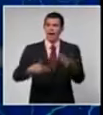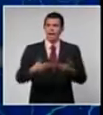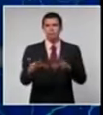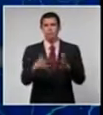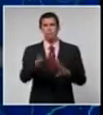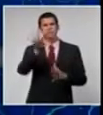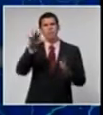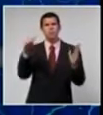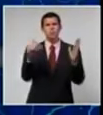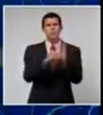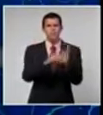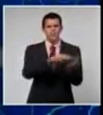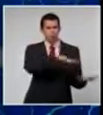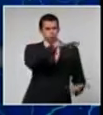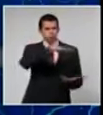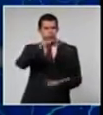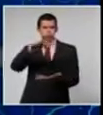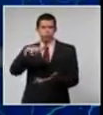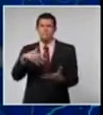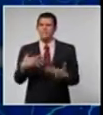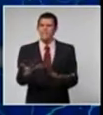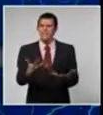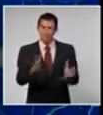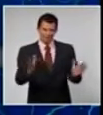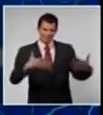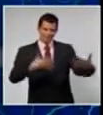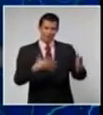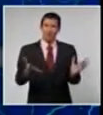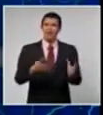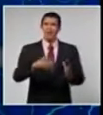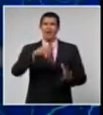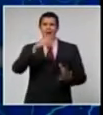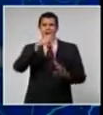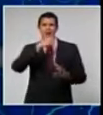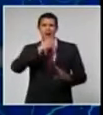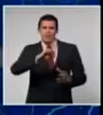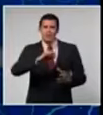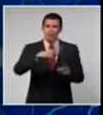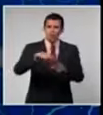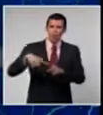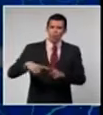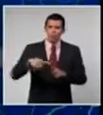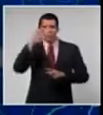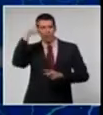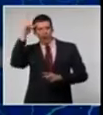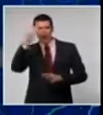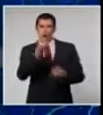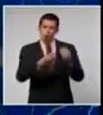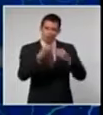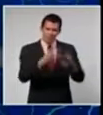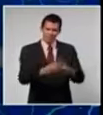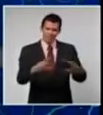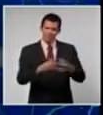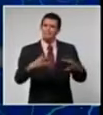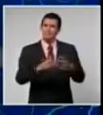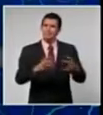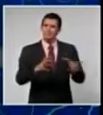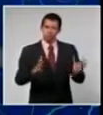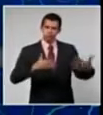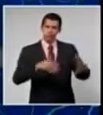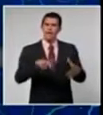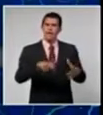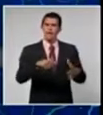toneladas de pastos y forrajes en silos con el uso de la vinasa, que reduce el costo de producción y mejora la calidad de ese